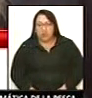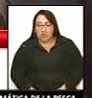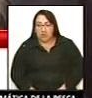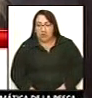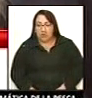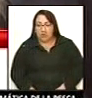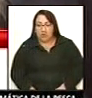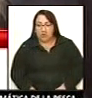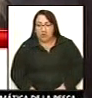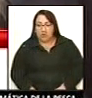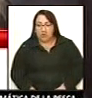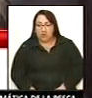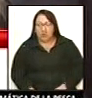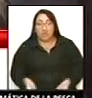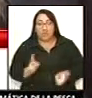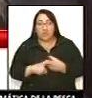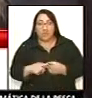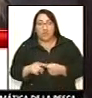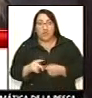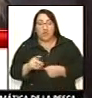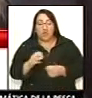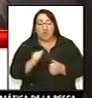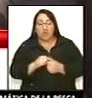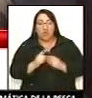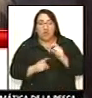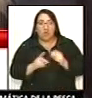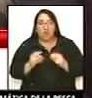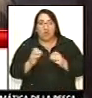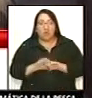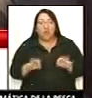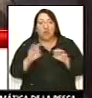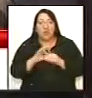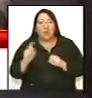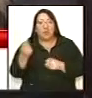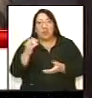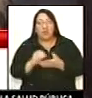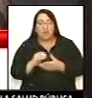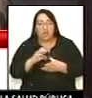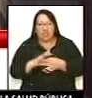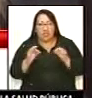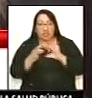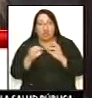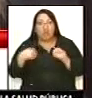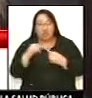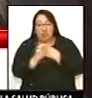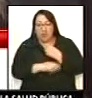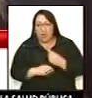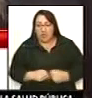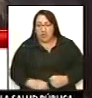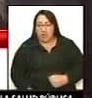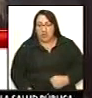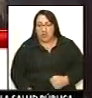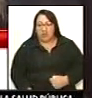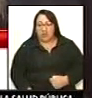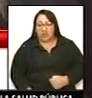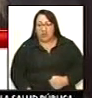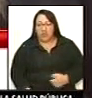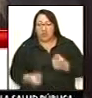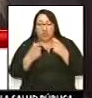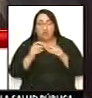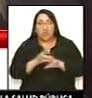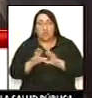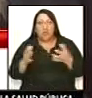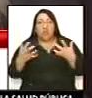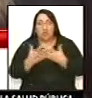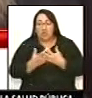estamos incluso hablando de modificaciones del control concurrente por primera vez en la historia de nuestro país, que es un control simultáneo,